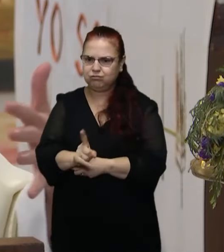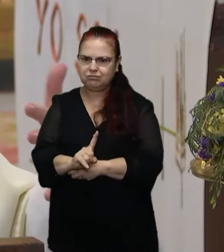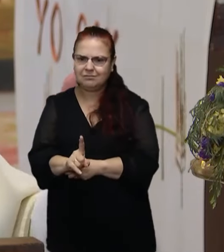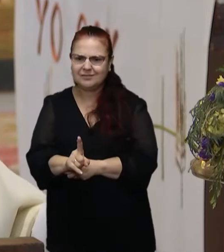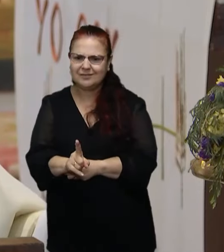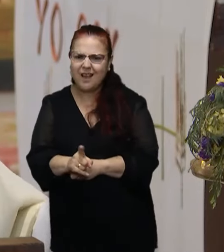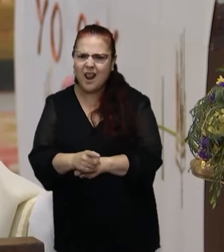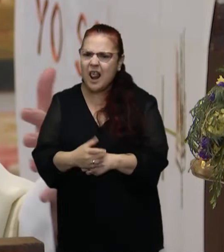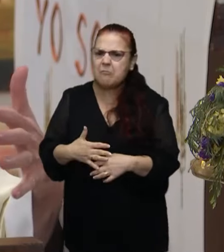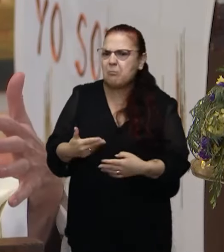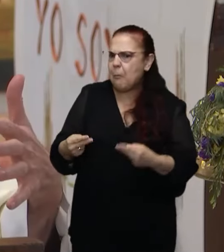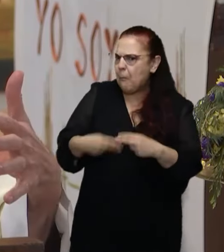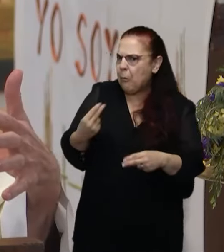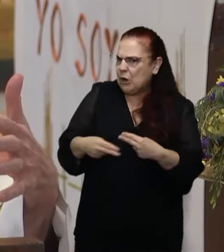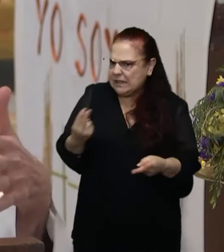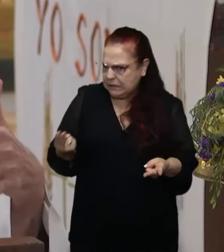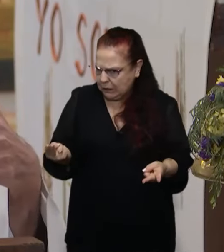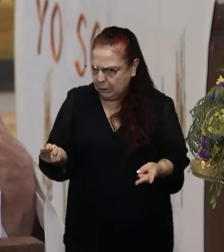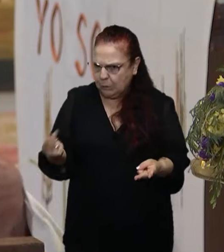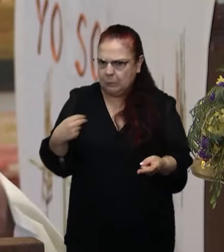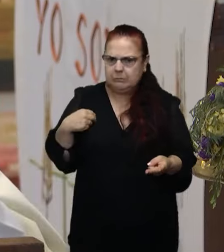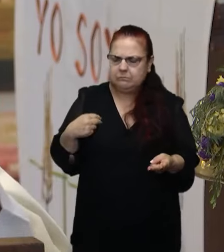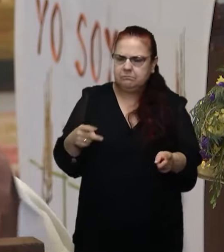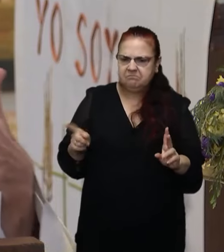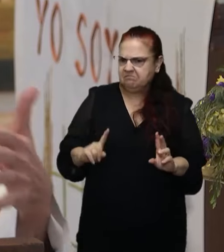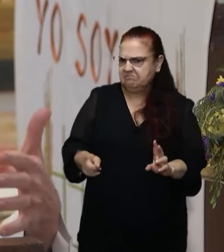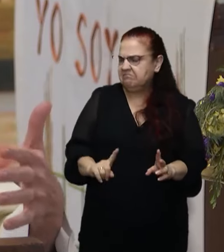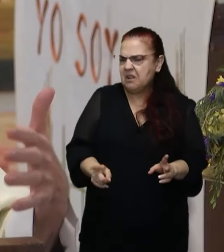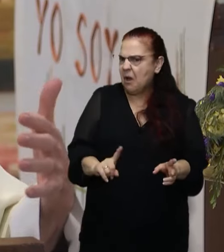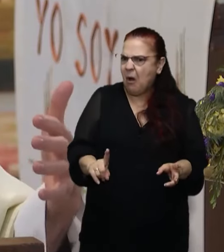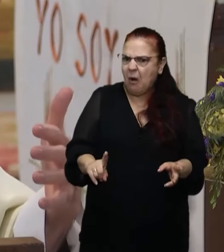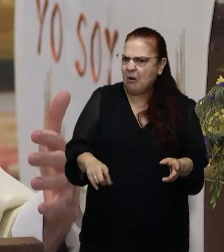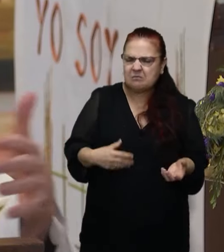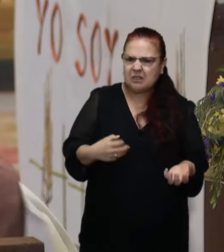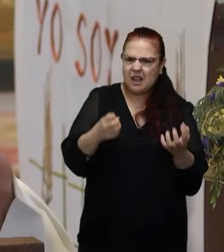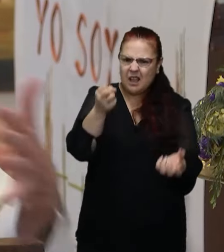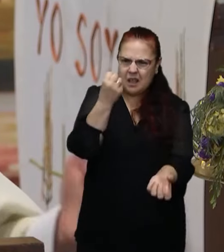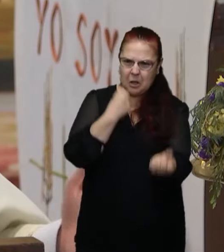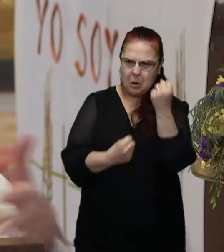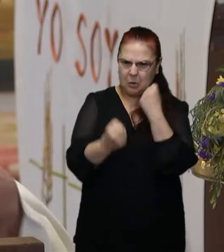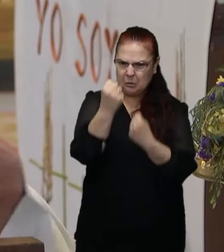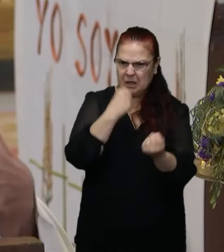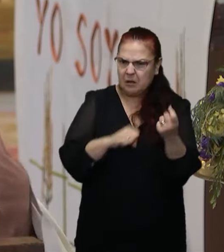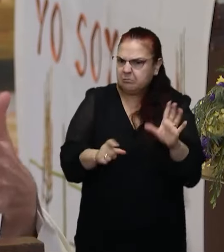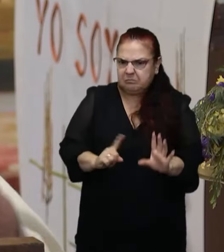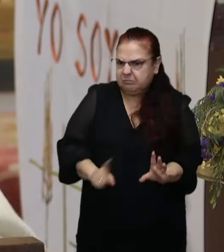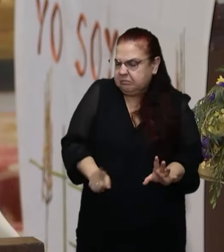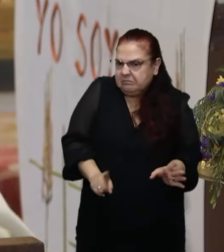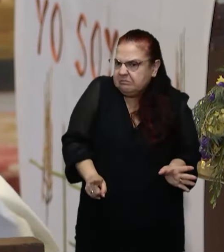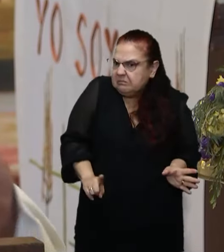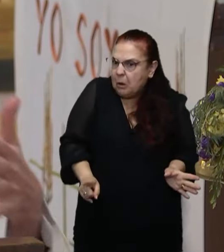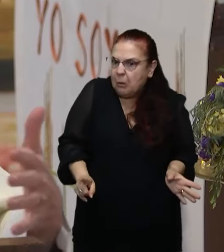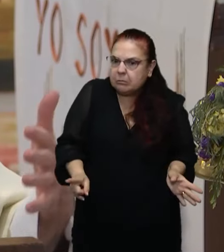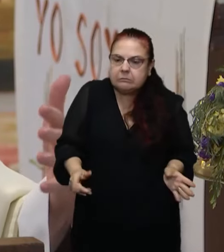a la clase política de su tiempo, no era un hombre de finanzas, un banquero, no era ni siquiera